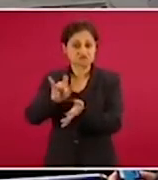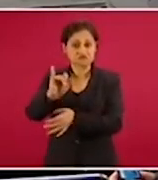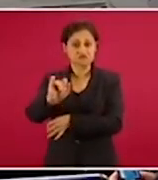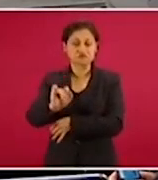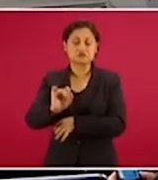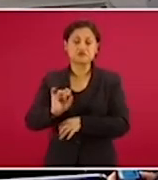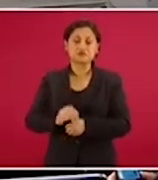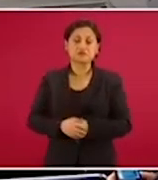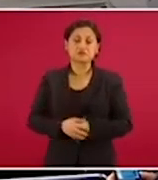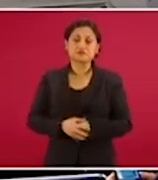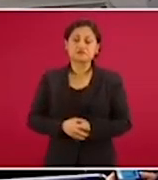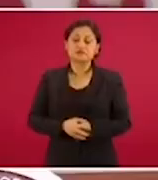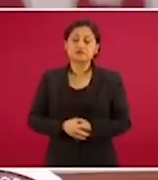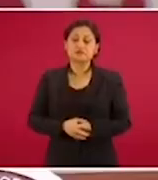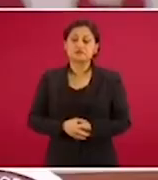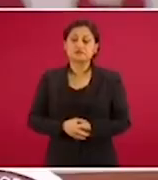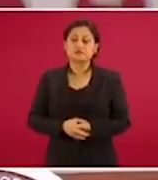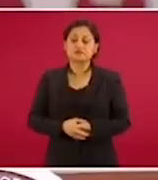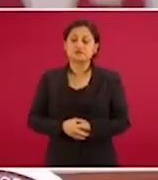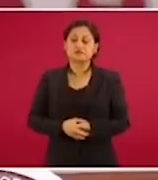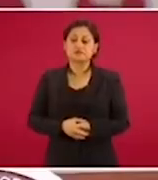Lo mismo hizo